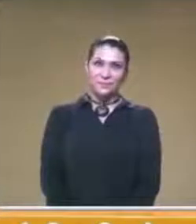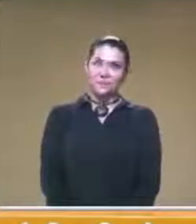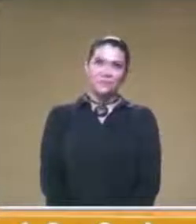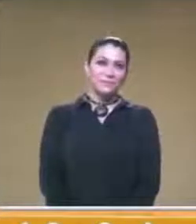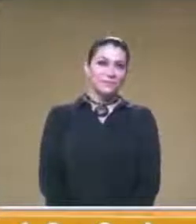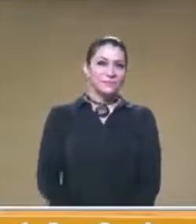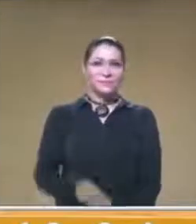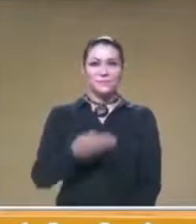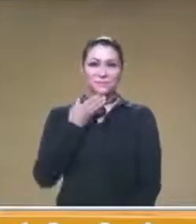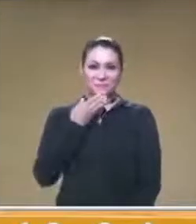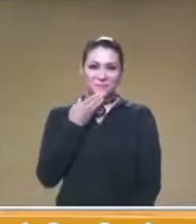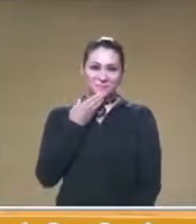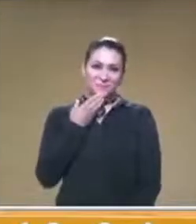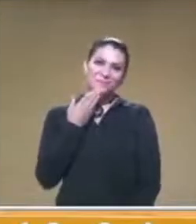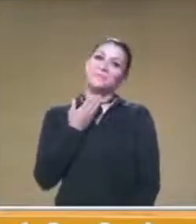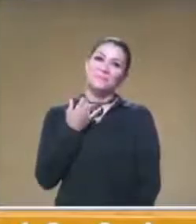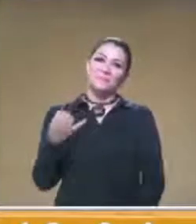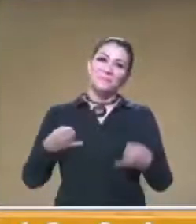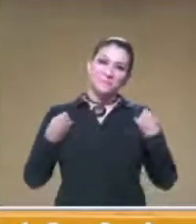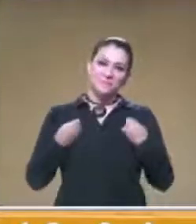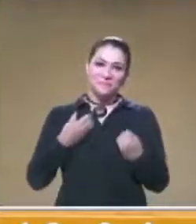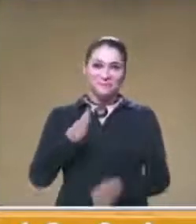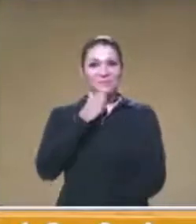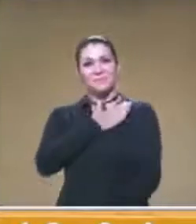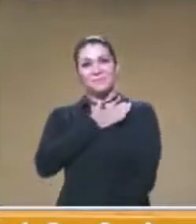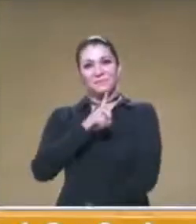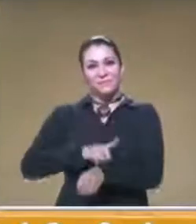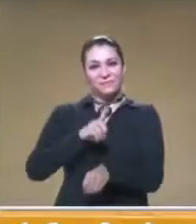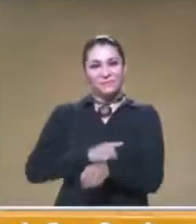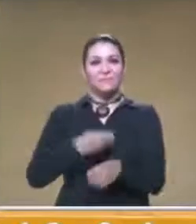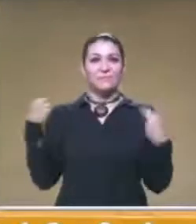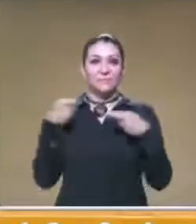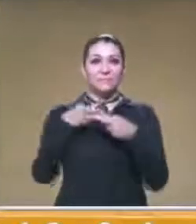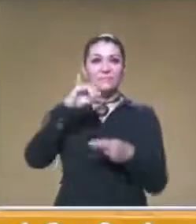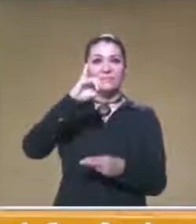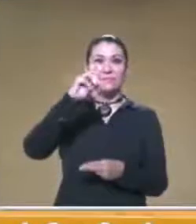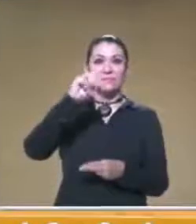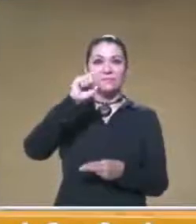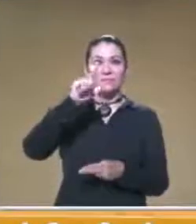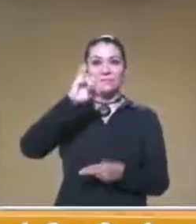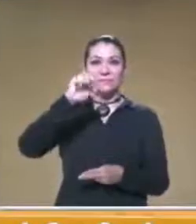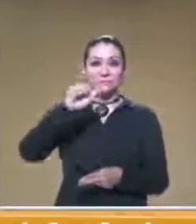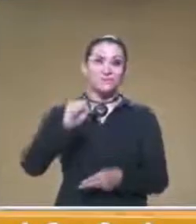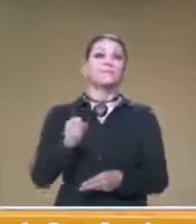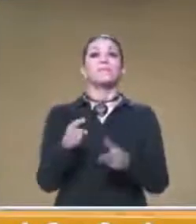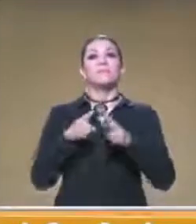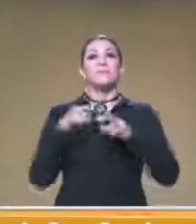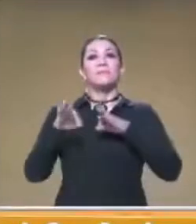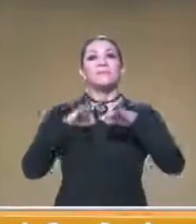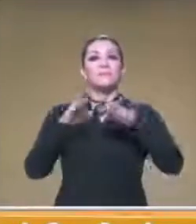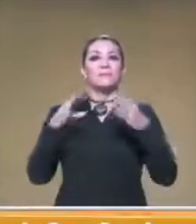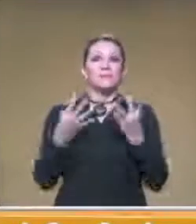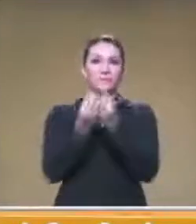¿Qué tal, muchachos? Muy buenos días. Soy la profesora Idalia Garza y el día de hoy vamos a comenzar a trabajar juntos.